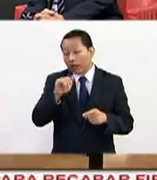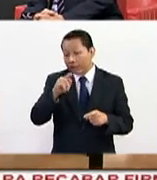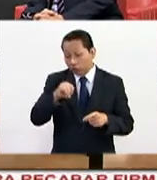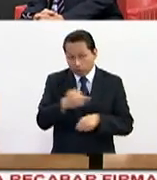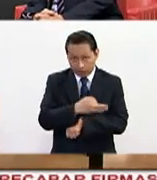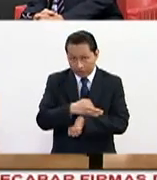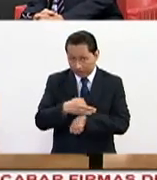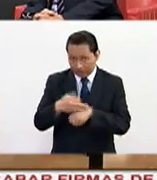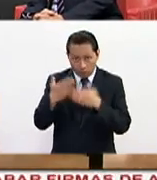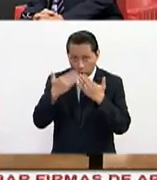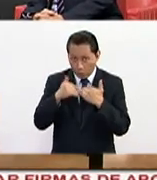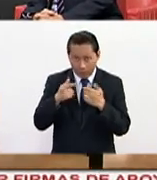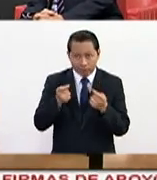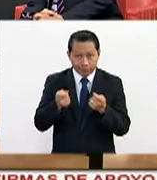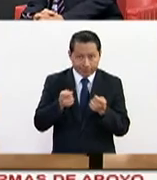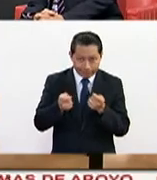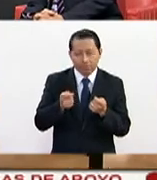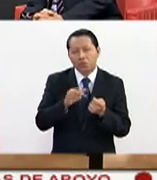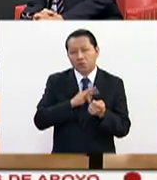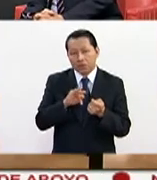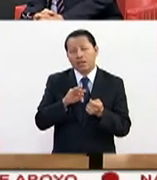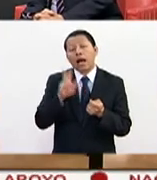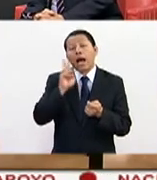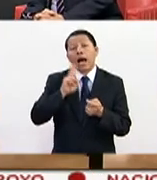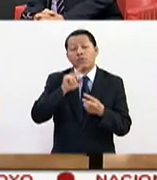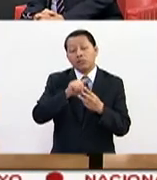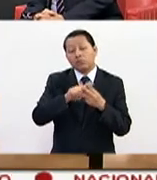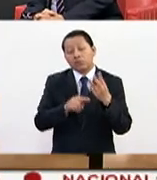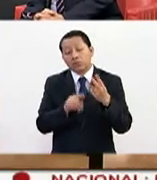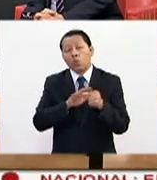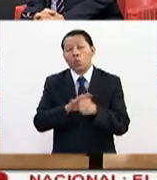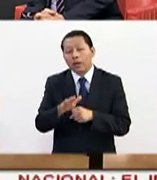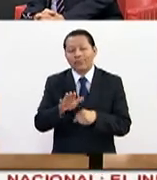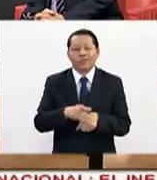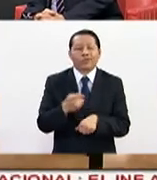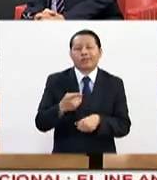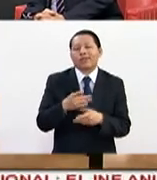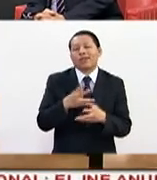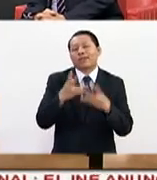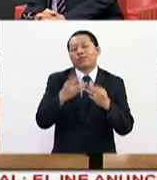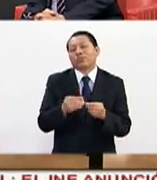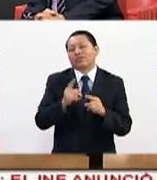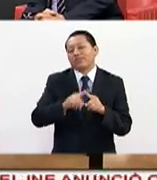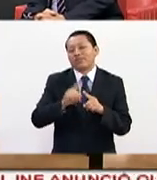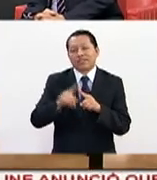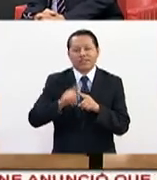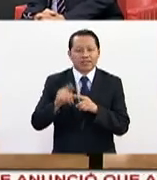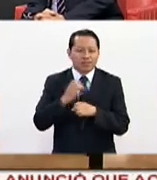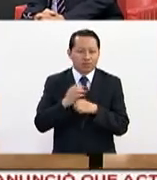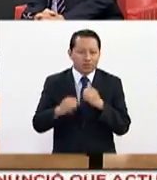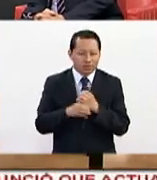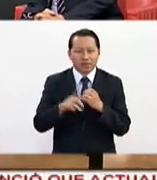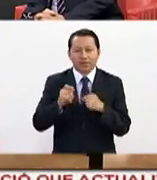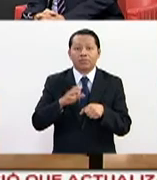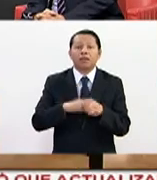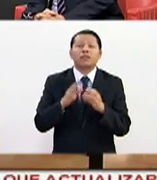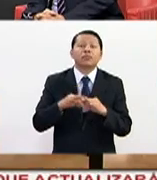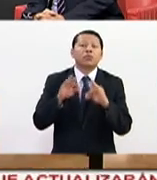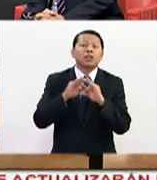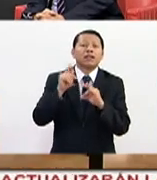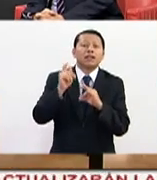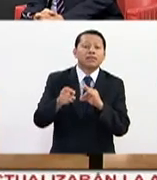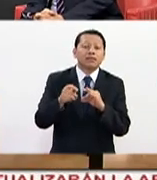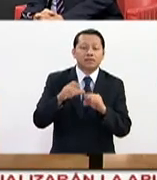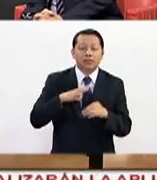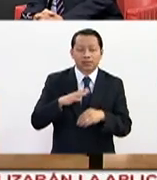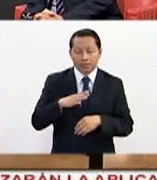tres escenarios posibles y bueno, habrá que esperar. Las variables son muchas. Claro. La principal sin duda es la